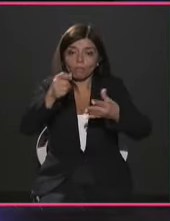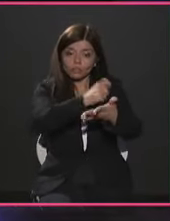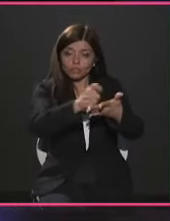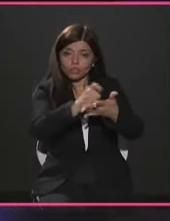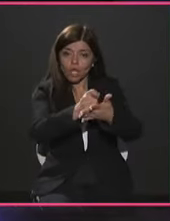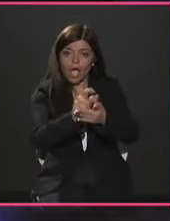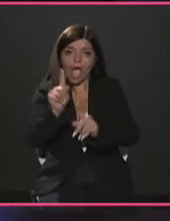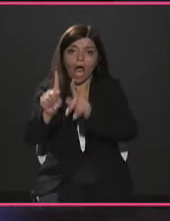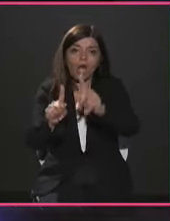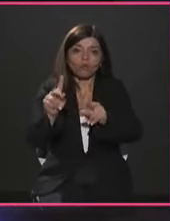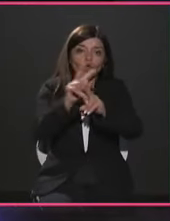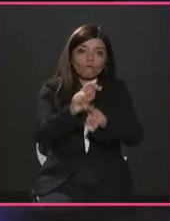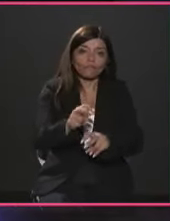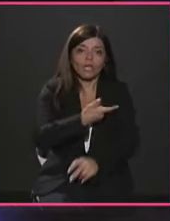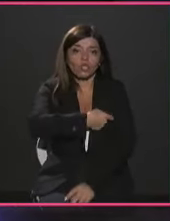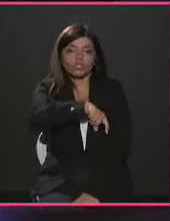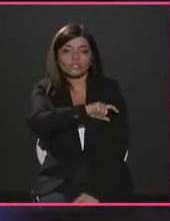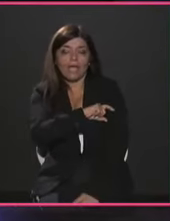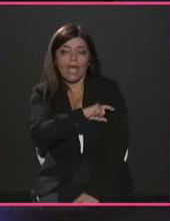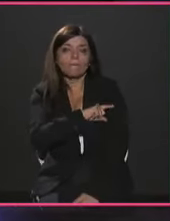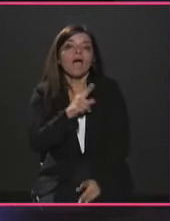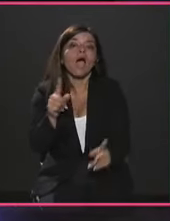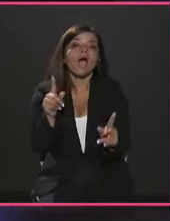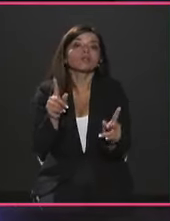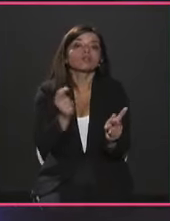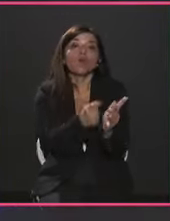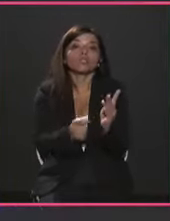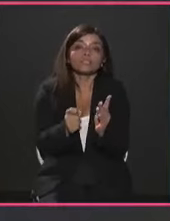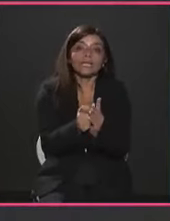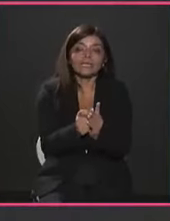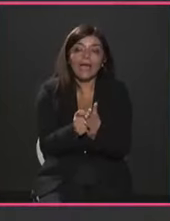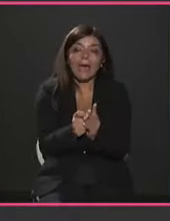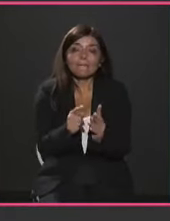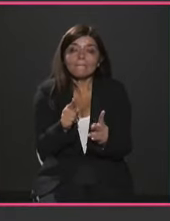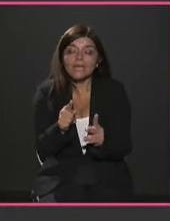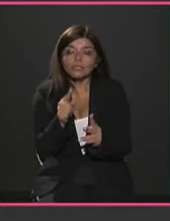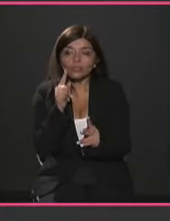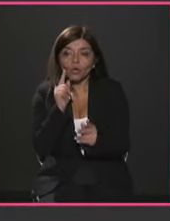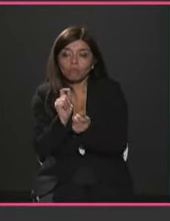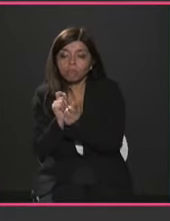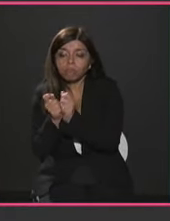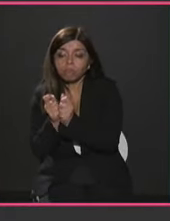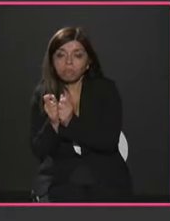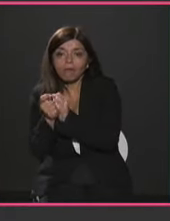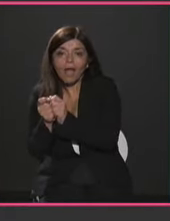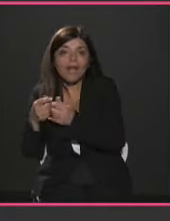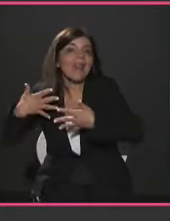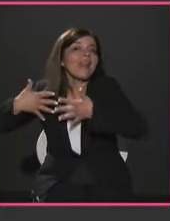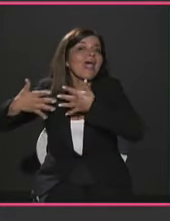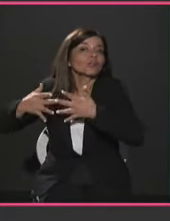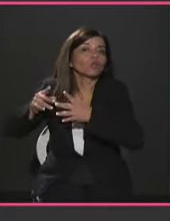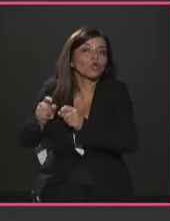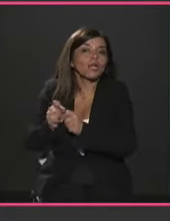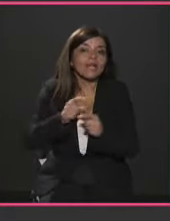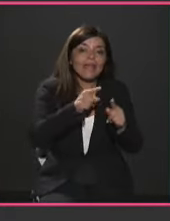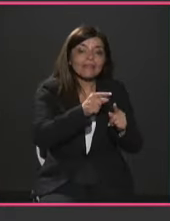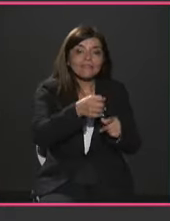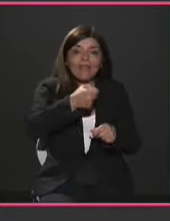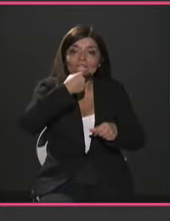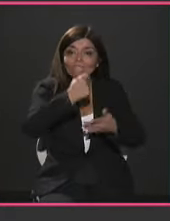algunos investigadores españoles que trata sobre tratamientos alternativos para esta aster